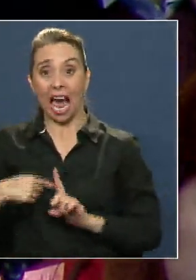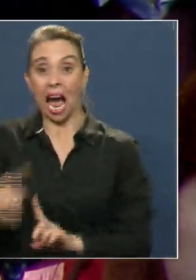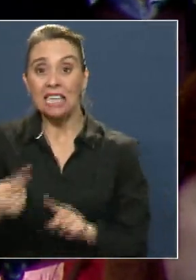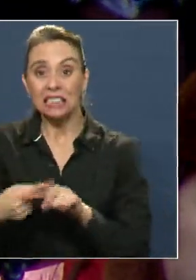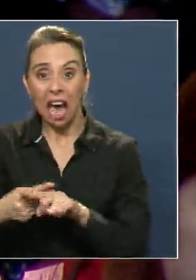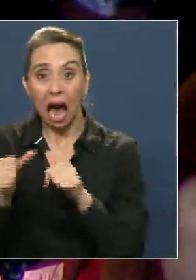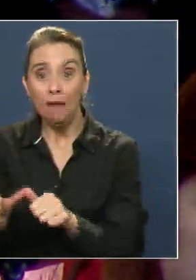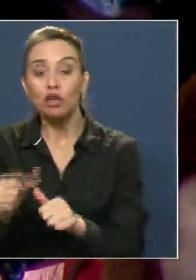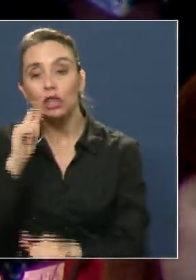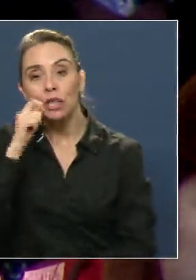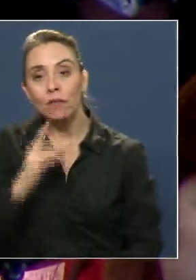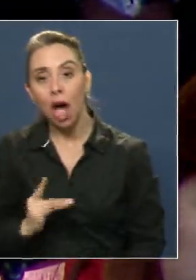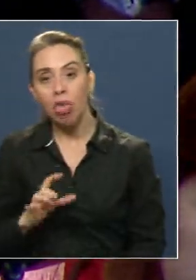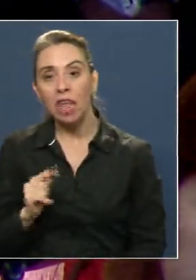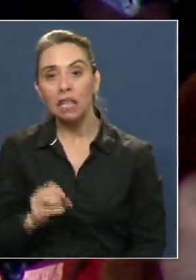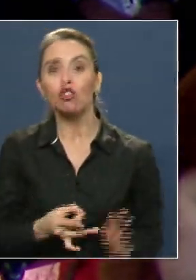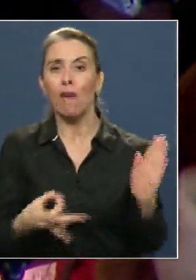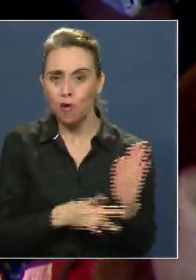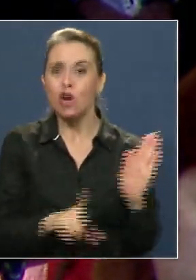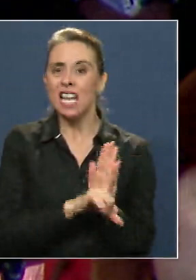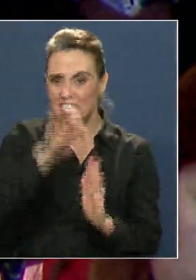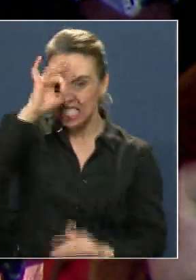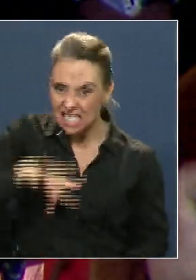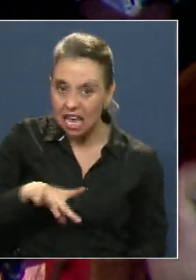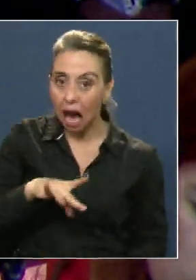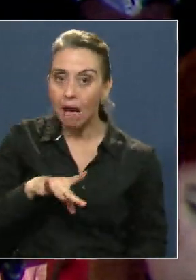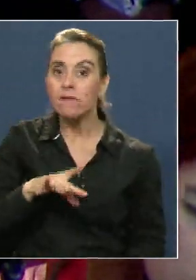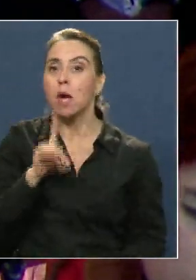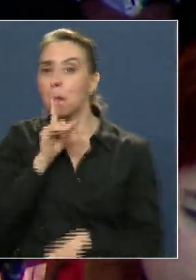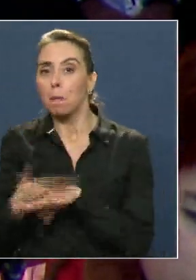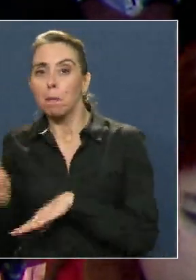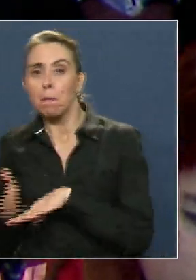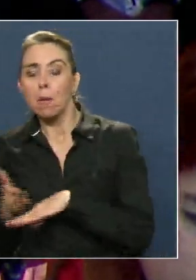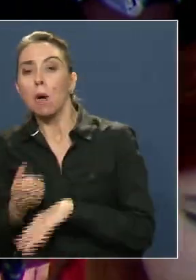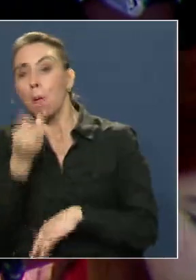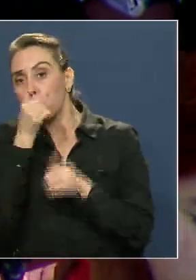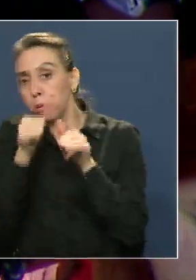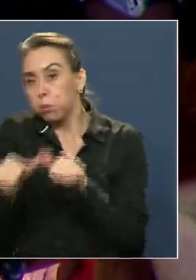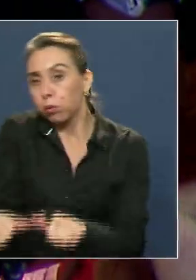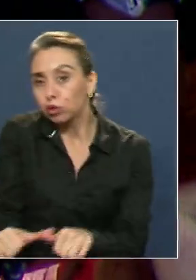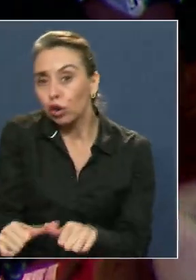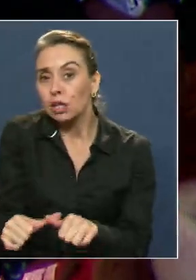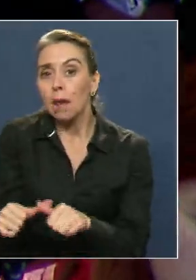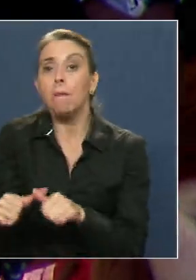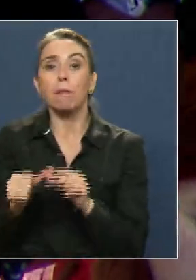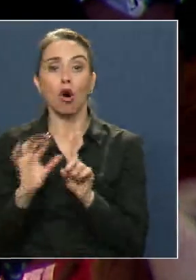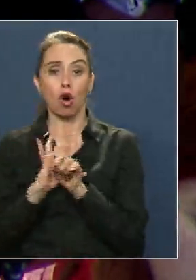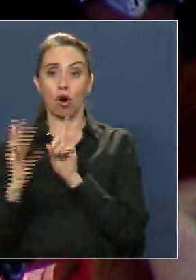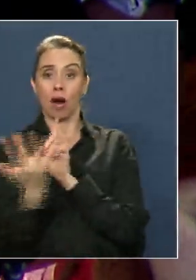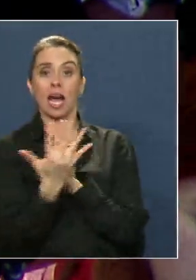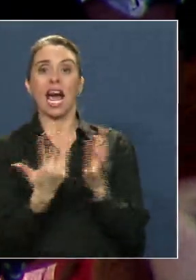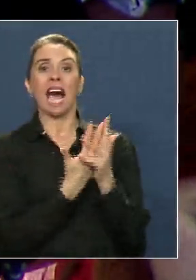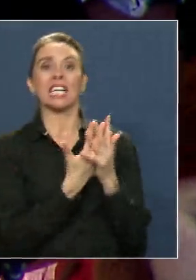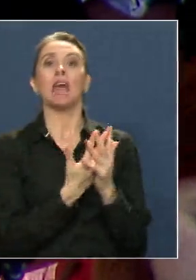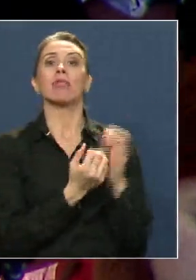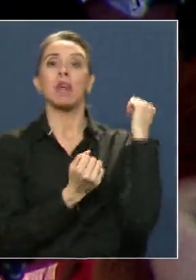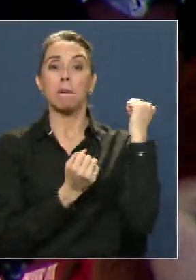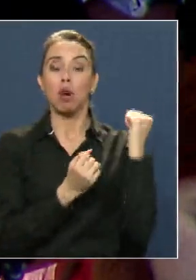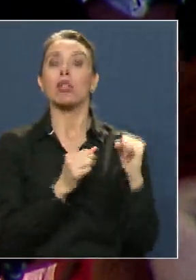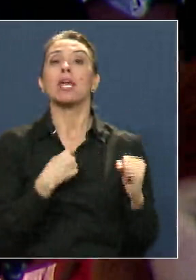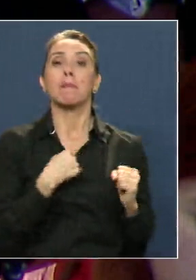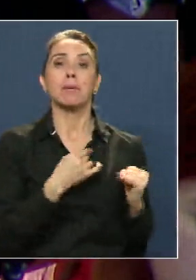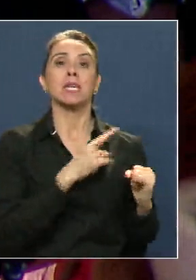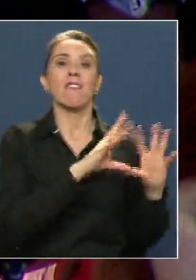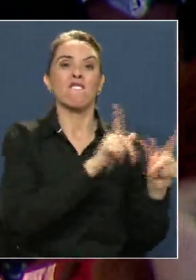Lo sabían y lo hicieron y lo encubrieron, y por lo tanto durante mucho tiempo las redes de poder hicieron, tanto familiares, íntimas como